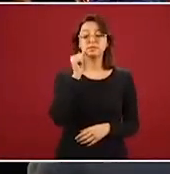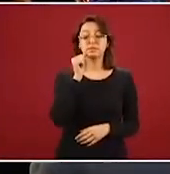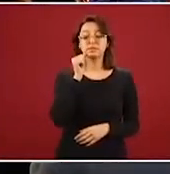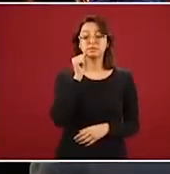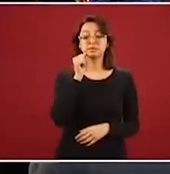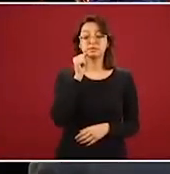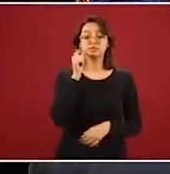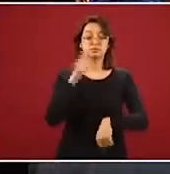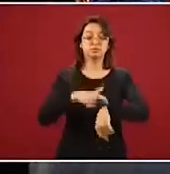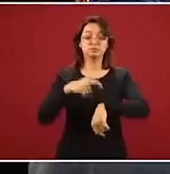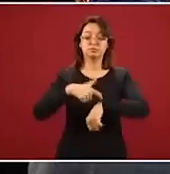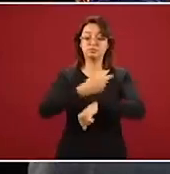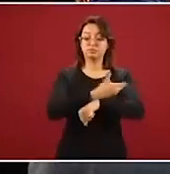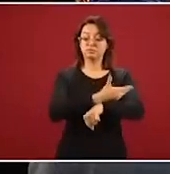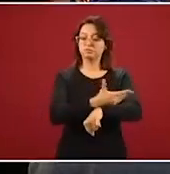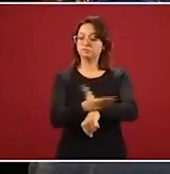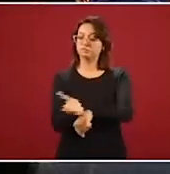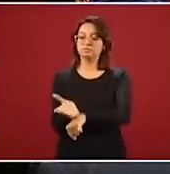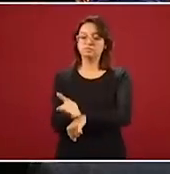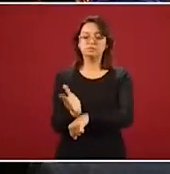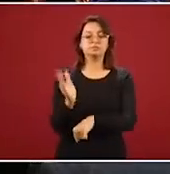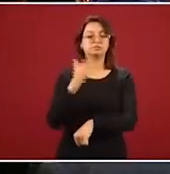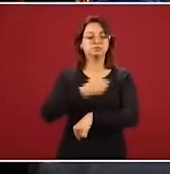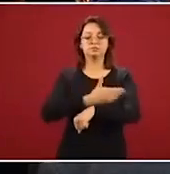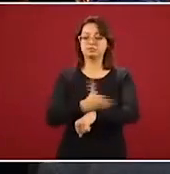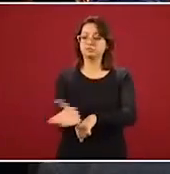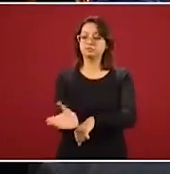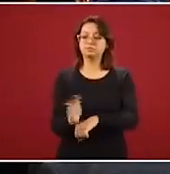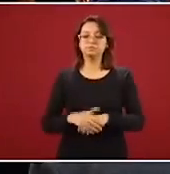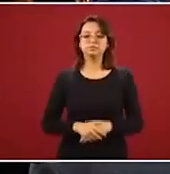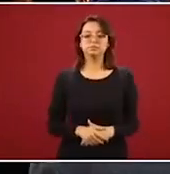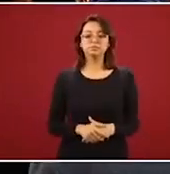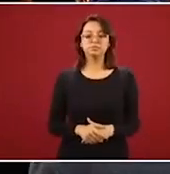Ya nos pasamos, ¿eh?